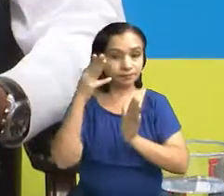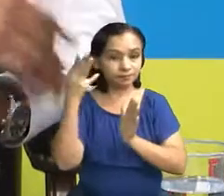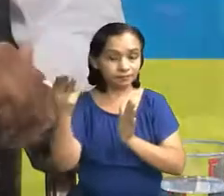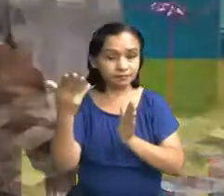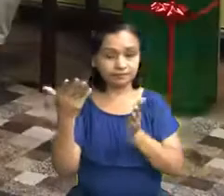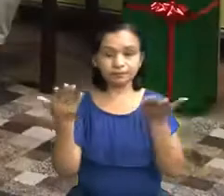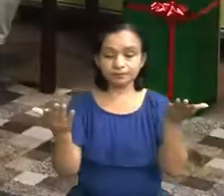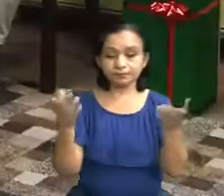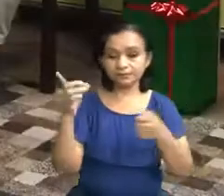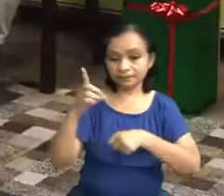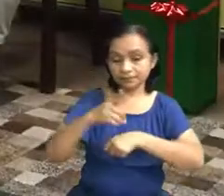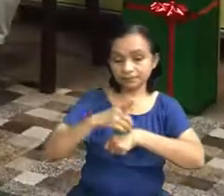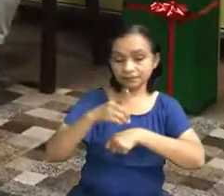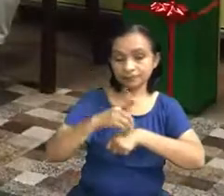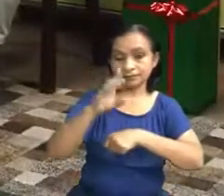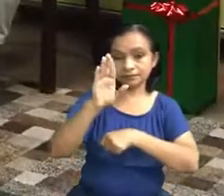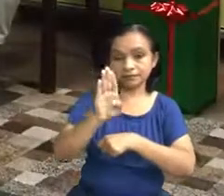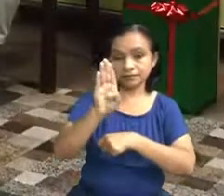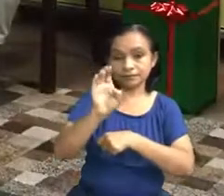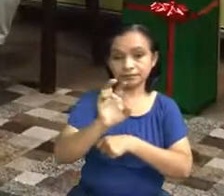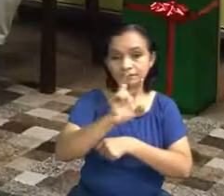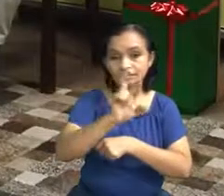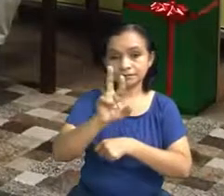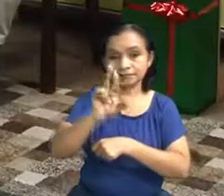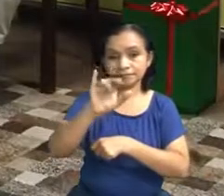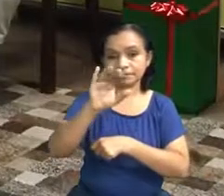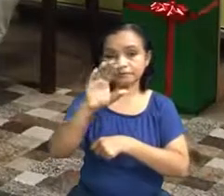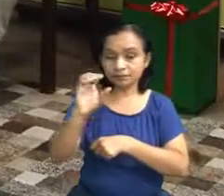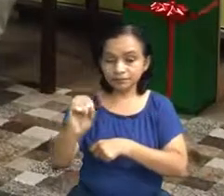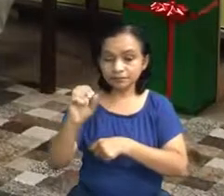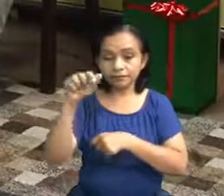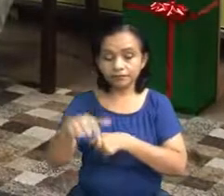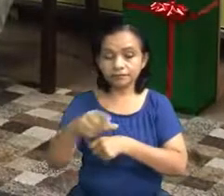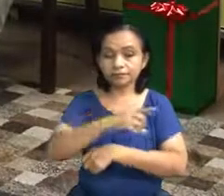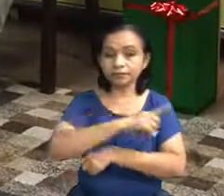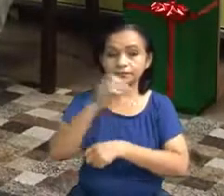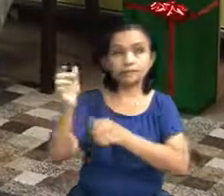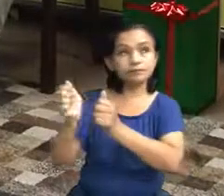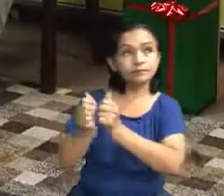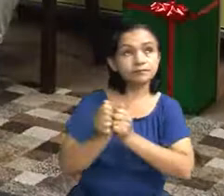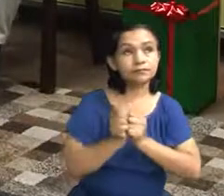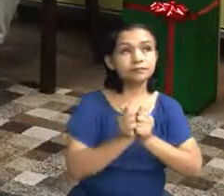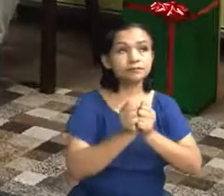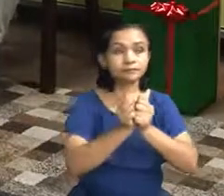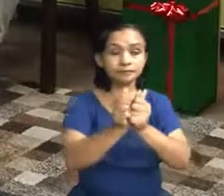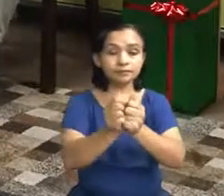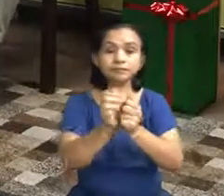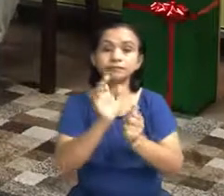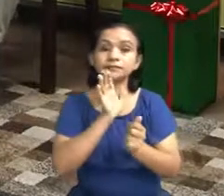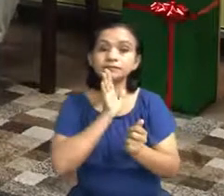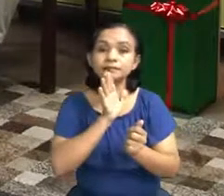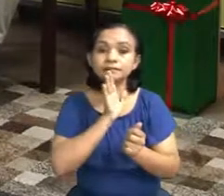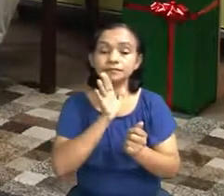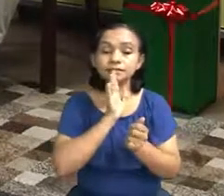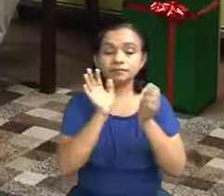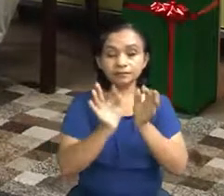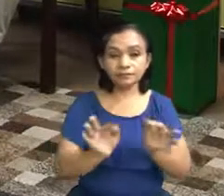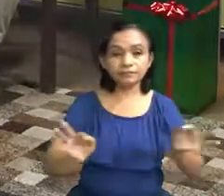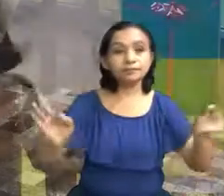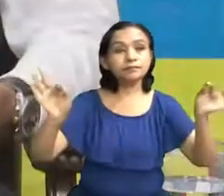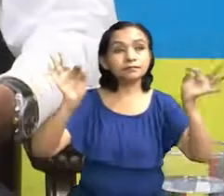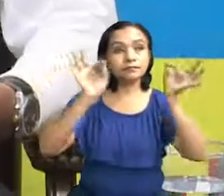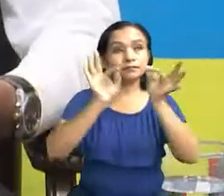buena noticia, doctor Berrío. Claro, excelente, sí. Excelente. El doctor Berrío hoy nos acompaña porque vamos a hablar con él sobre la